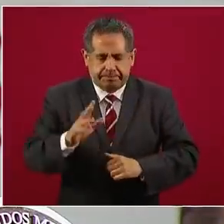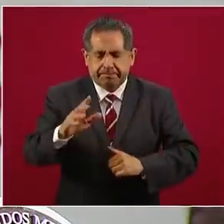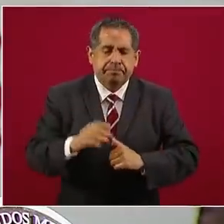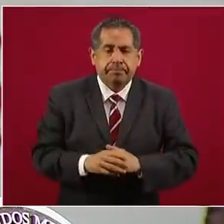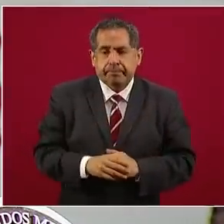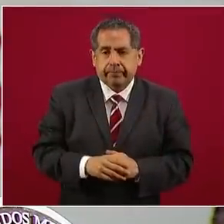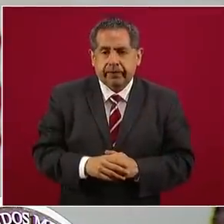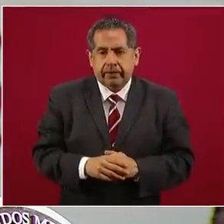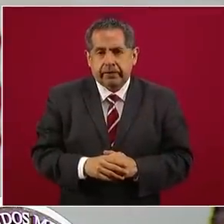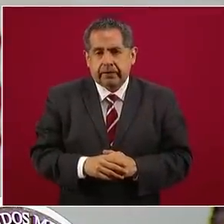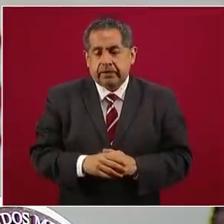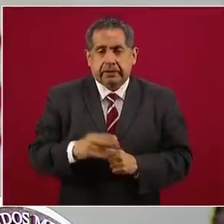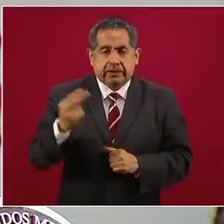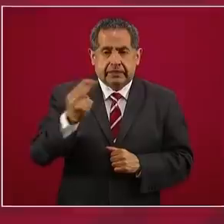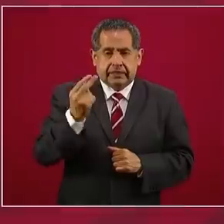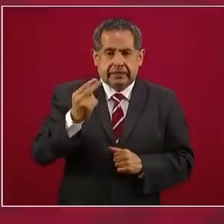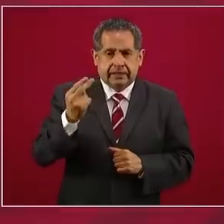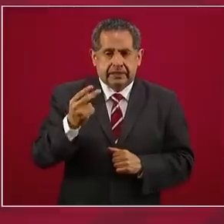se requiere